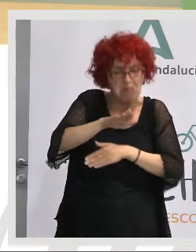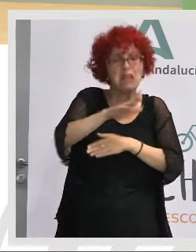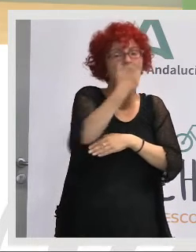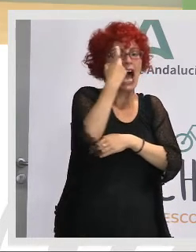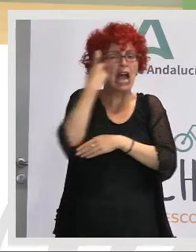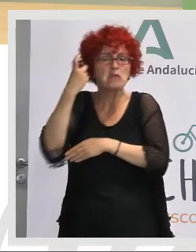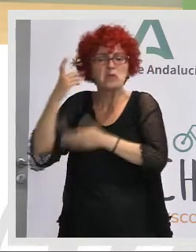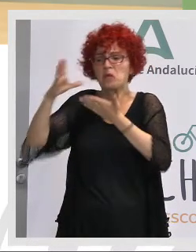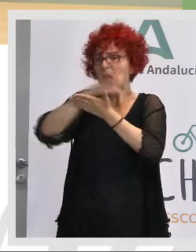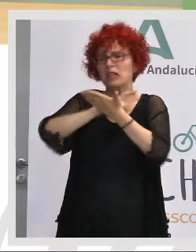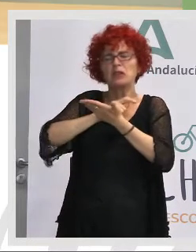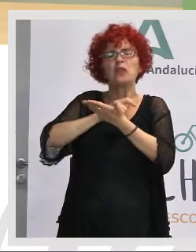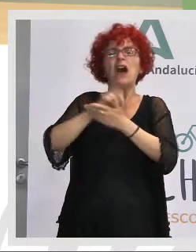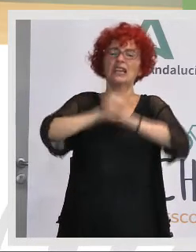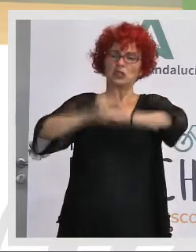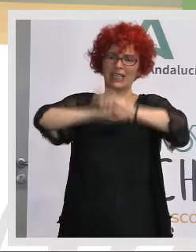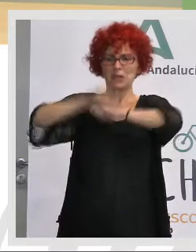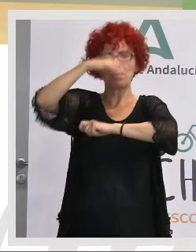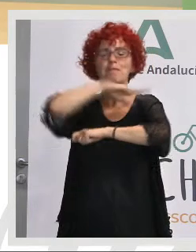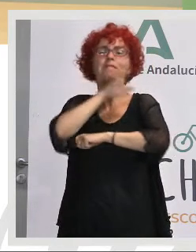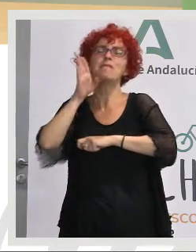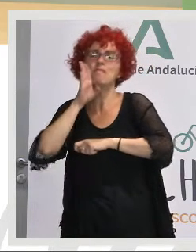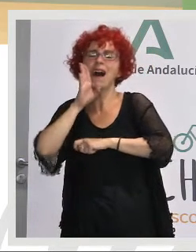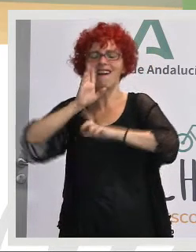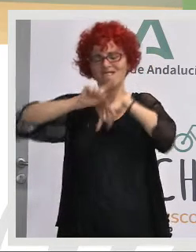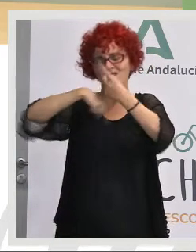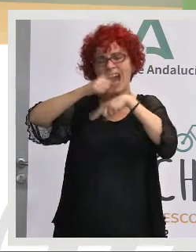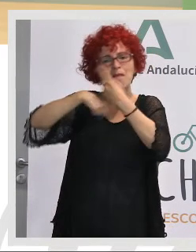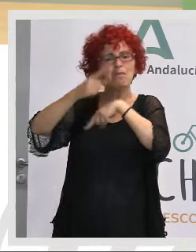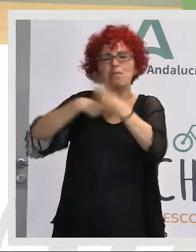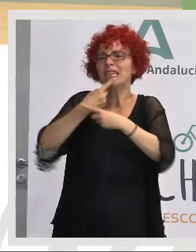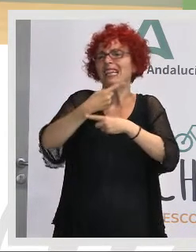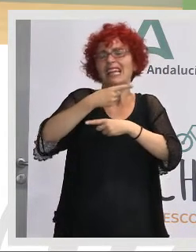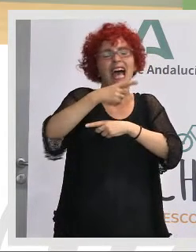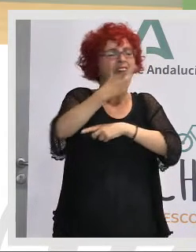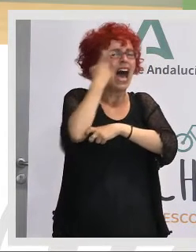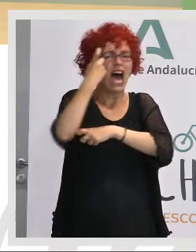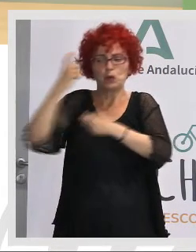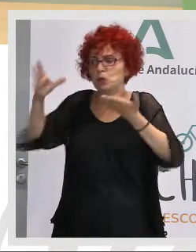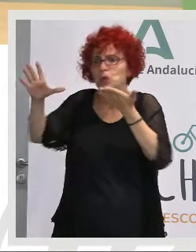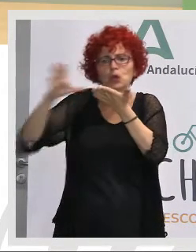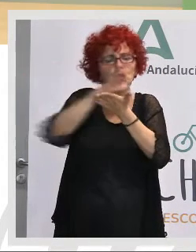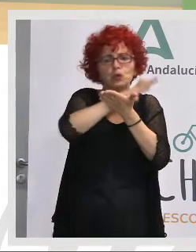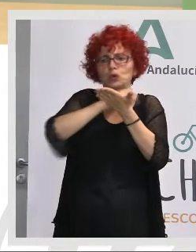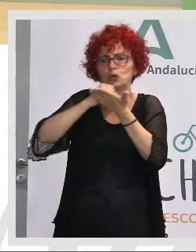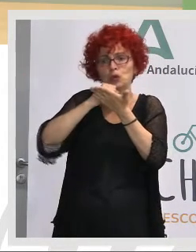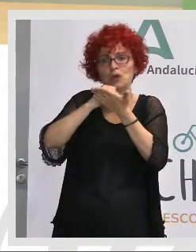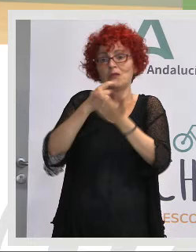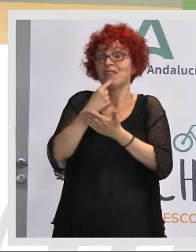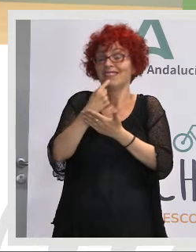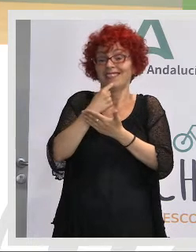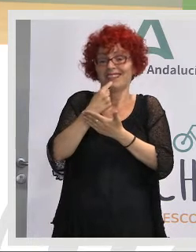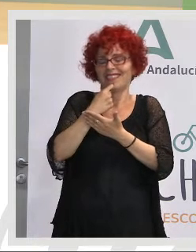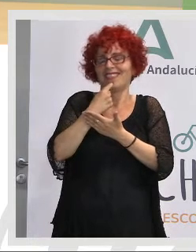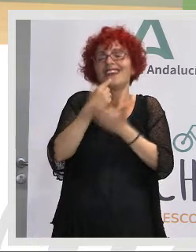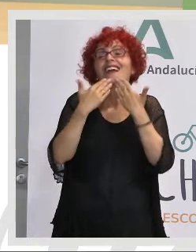las asociaciones de padres y madres, las familias que habéis participado en este quinto concurso,